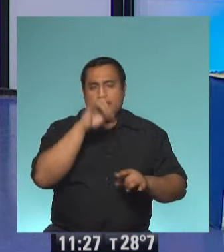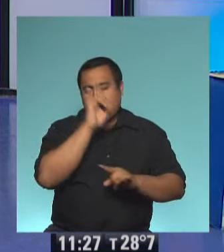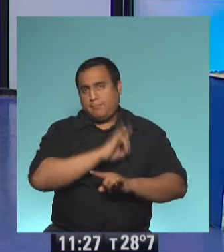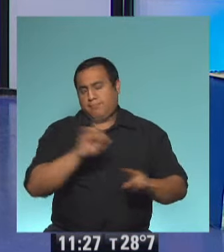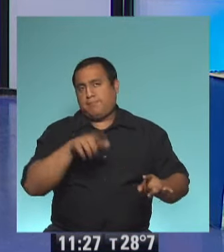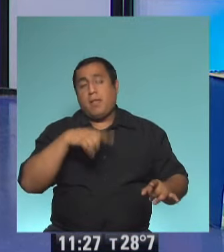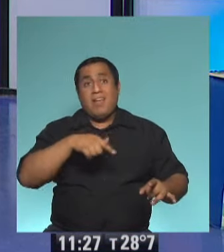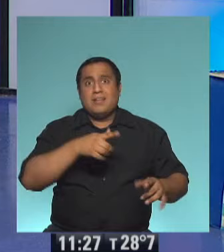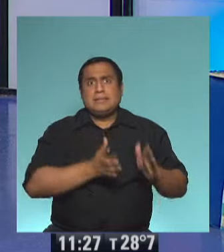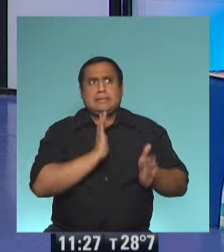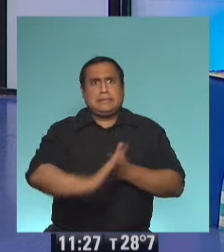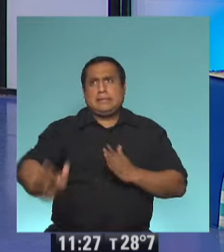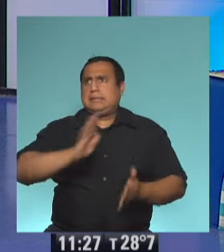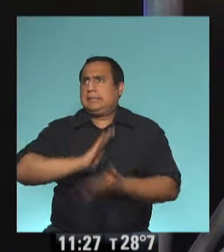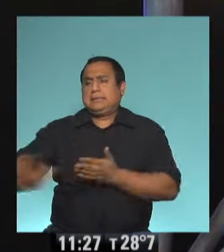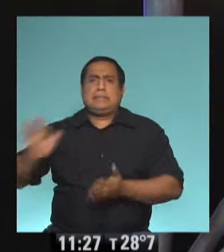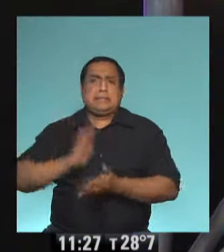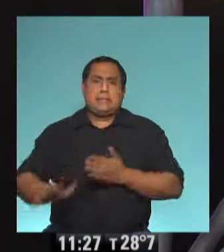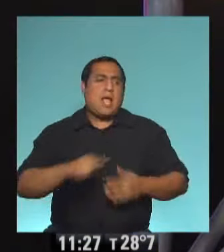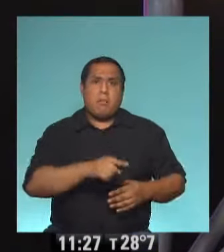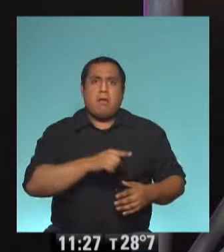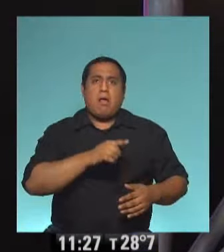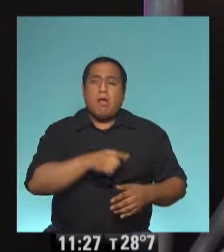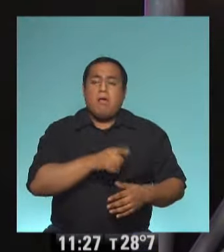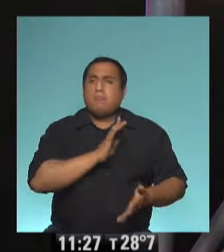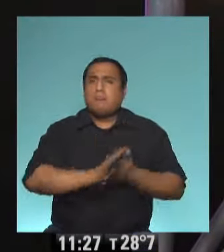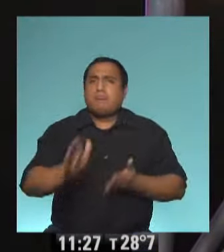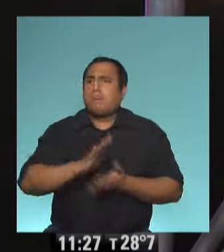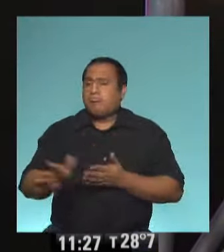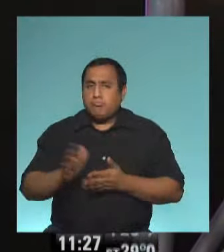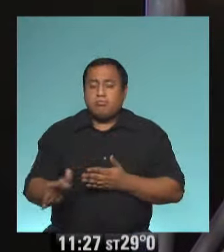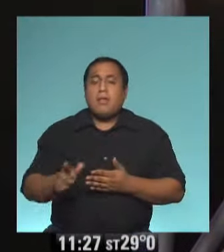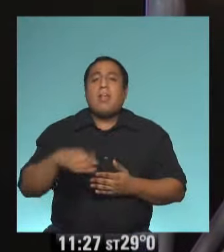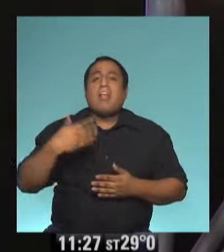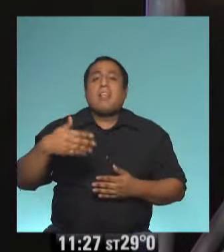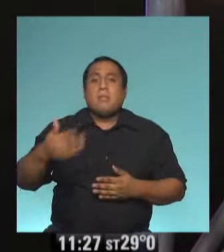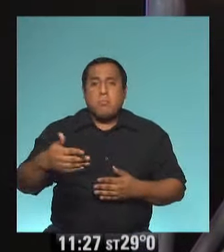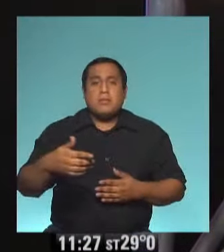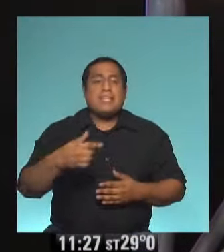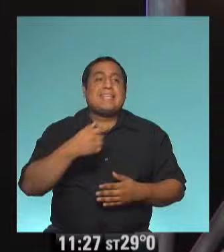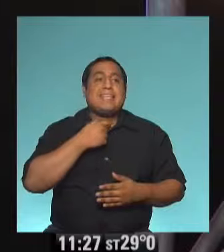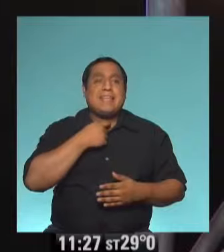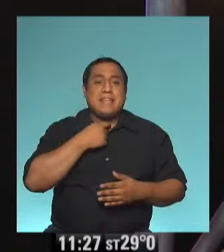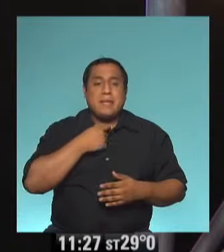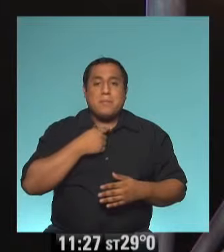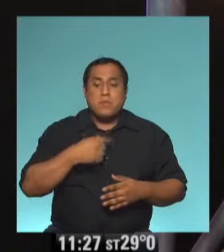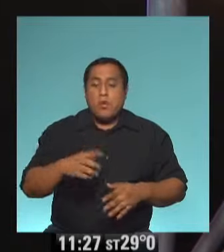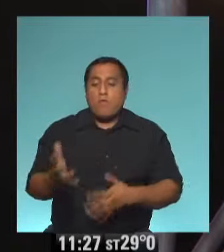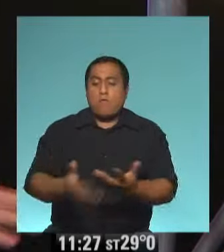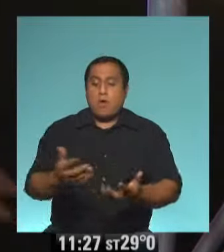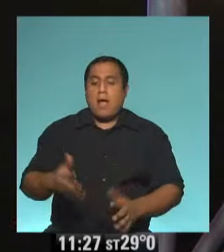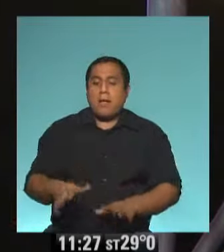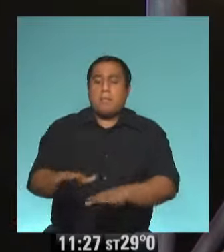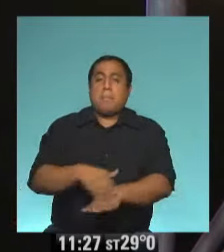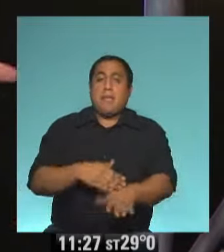sí, se escapaba. Que se escapaba por una feria, que después quiso ponerse a secar los pies, ¿no? Con el fuego. Y claro,